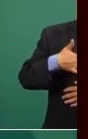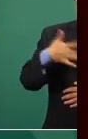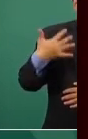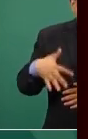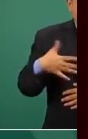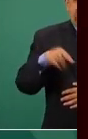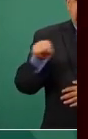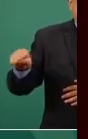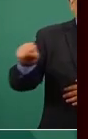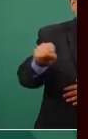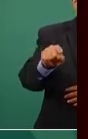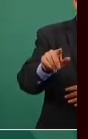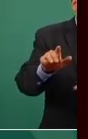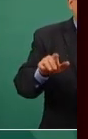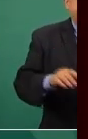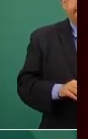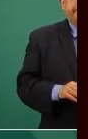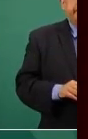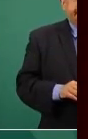algunos